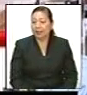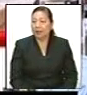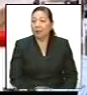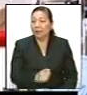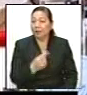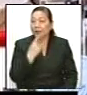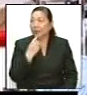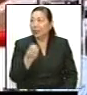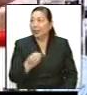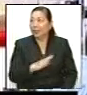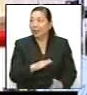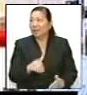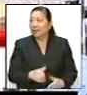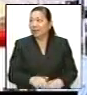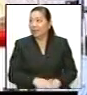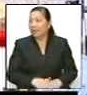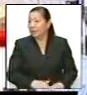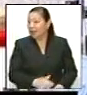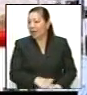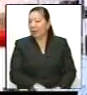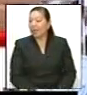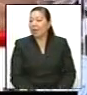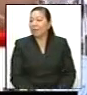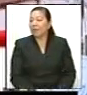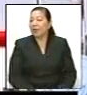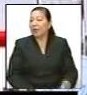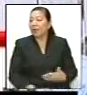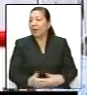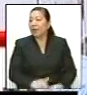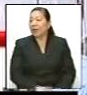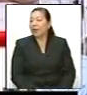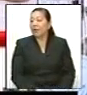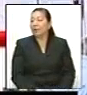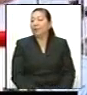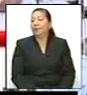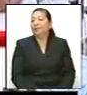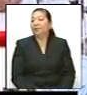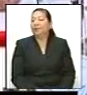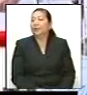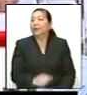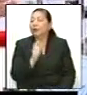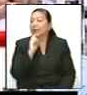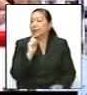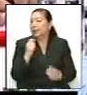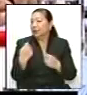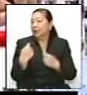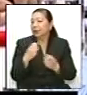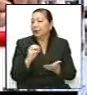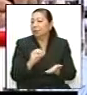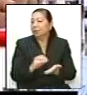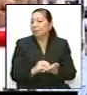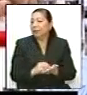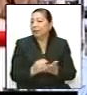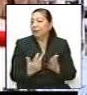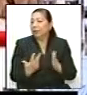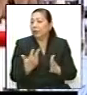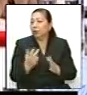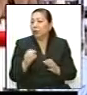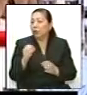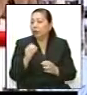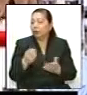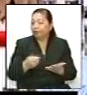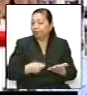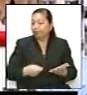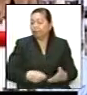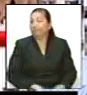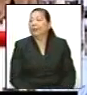usted mismo ha señalado, por su intermedio, presidente, la existencia de más de 13 organismos